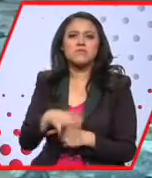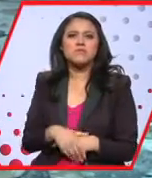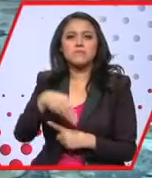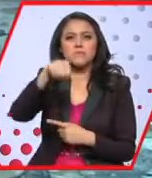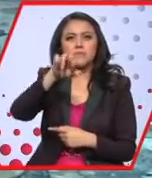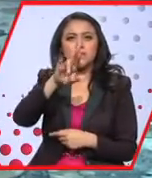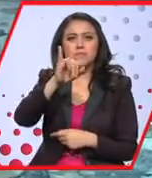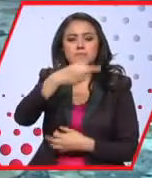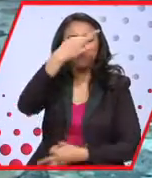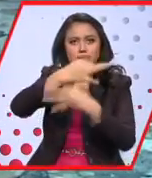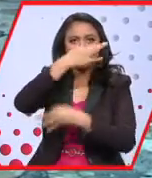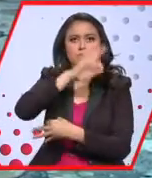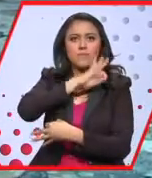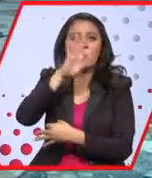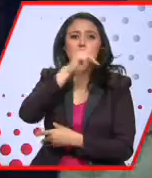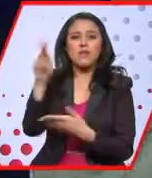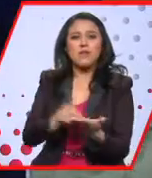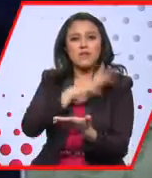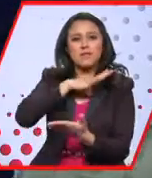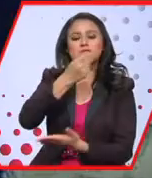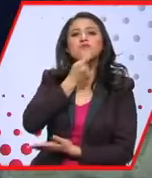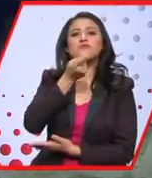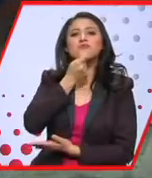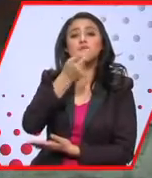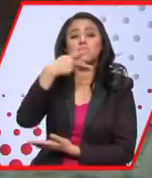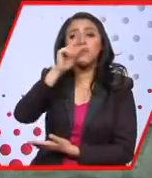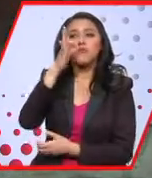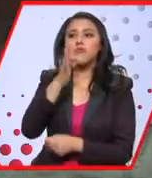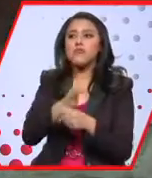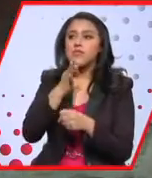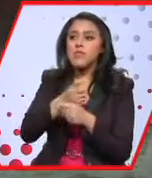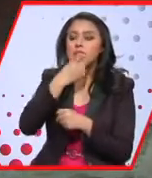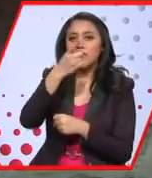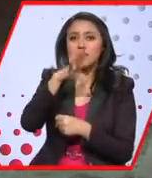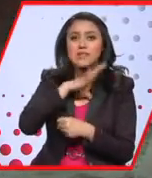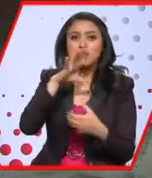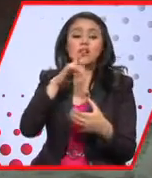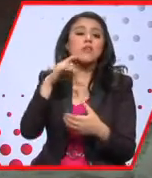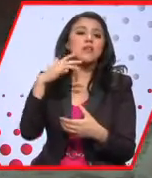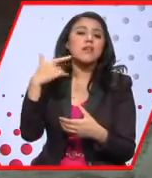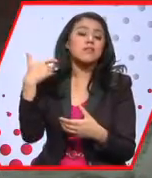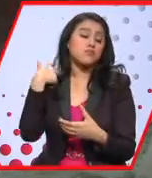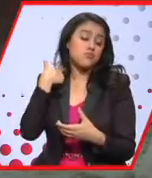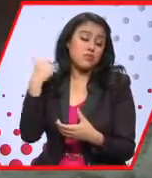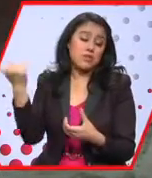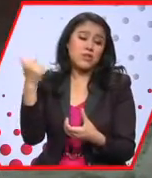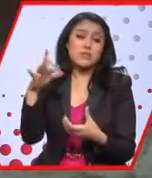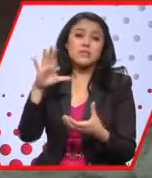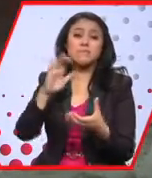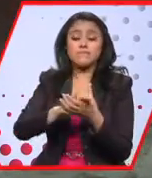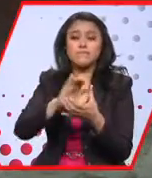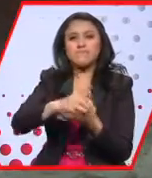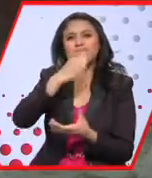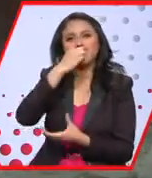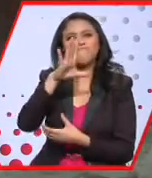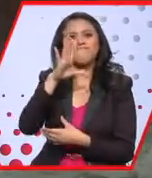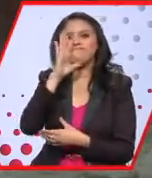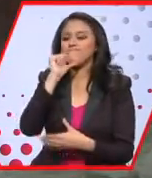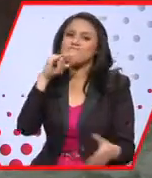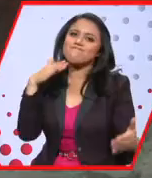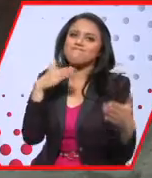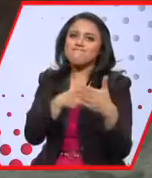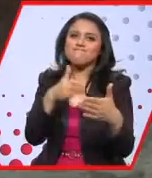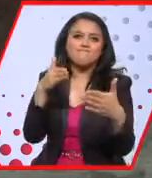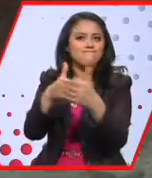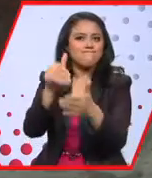proceso legal para recuperar a su pequeño. Sin embargo, afirma que su expareja tiene influencias que impiden que el proceso se lleve a cabo de